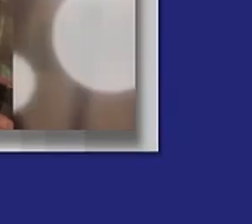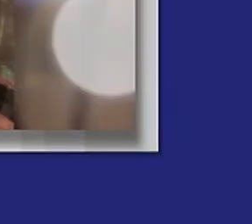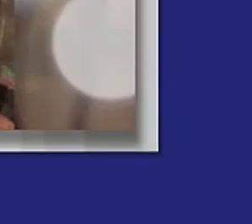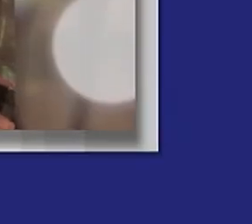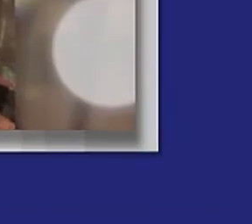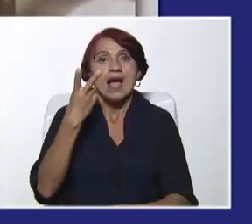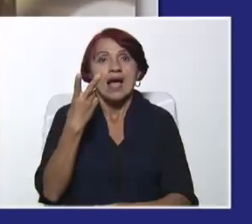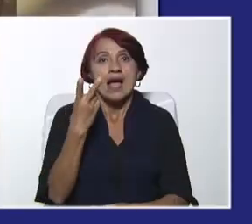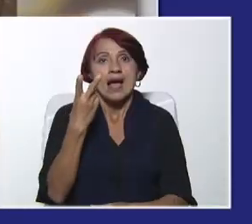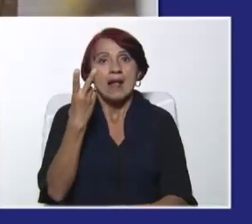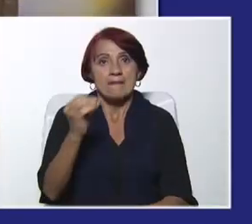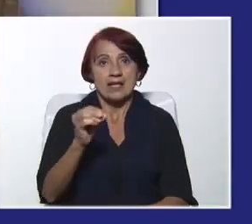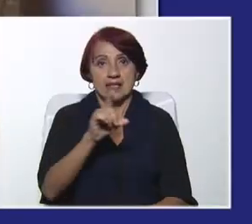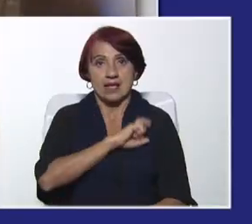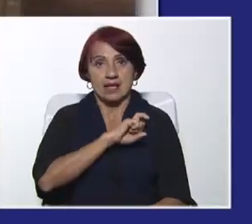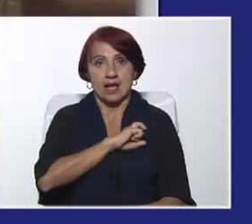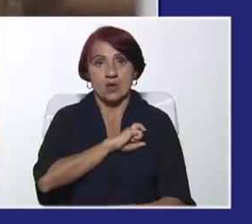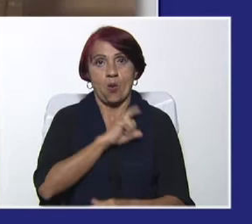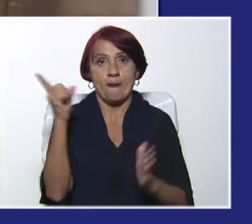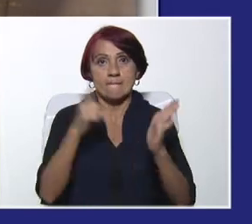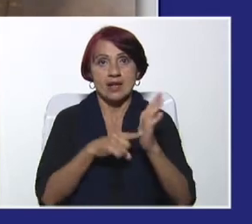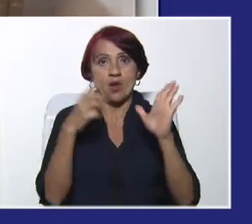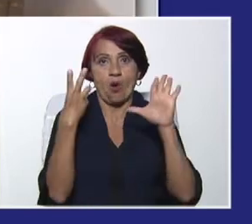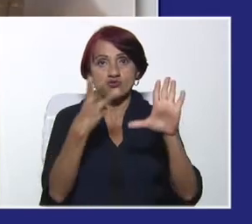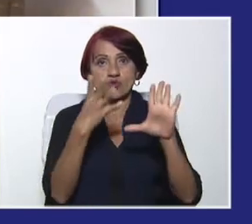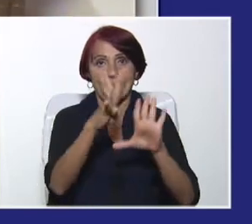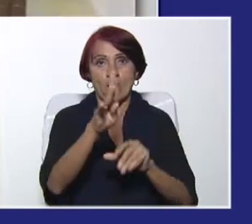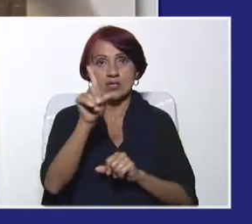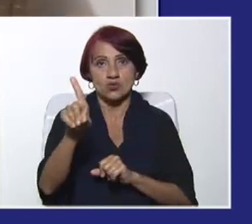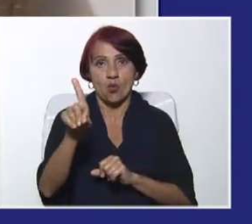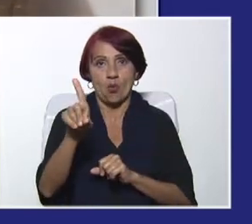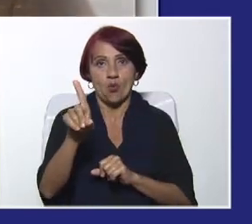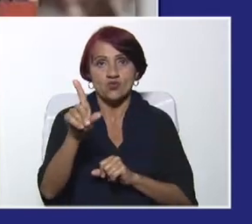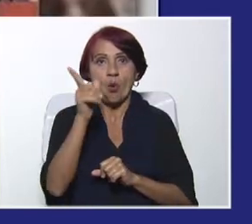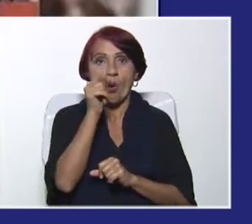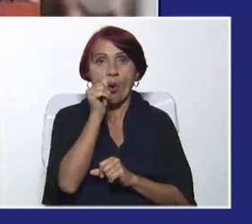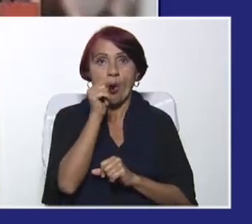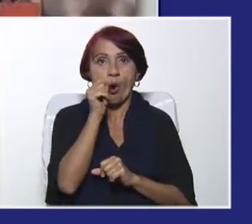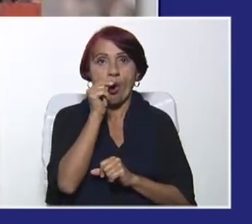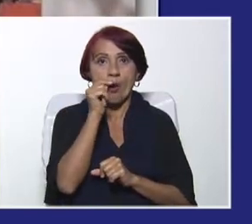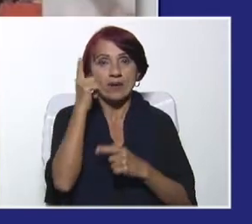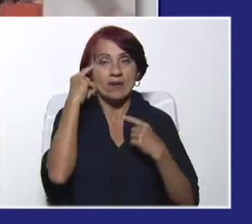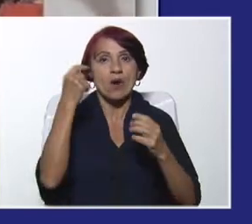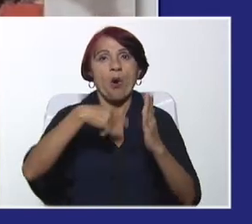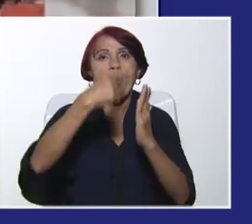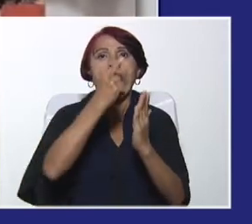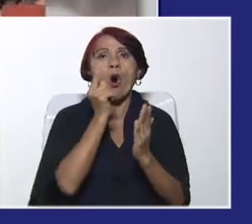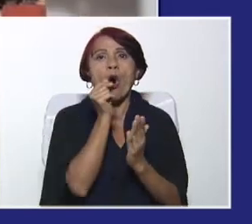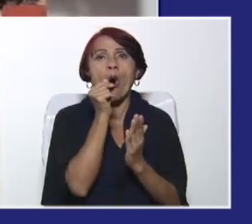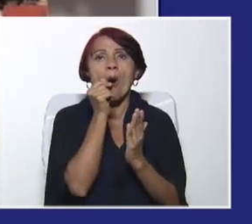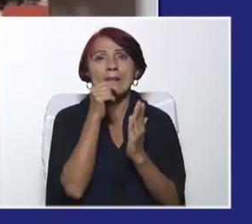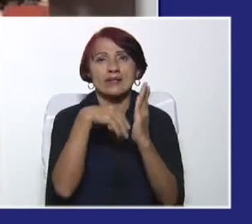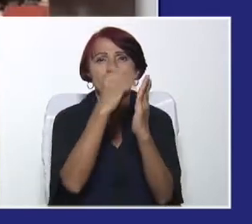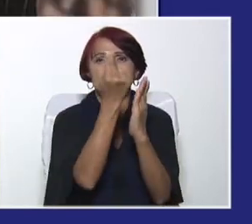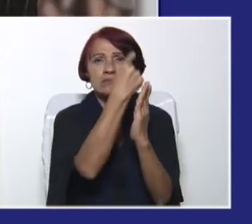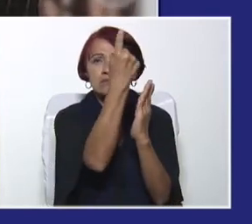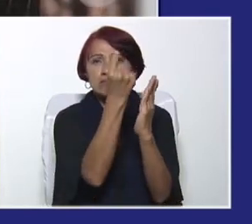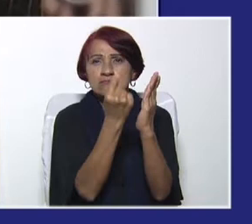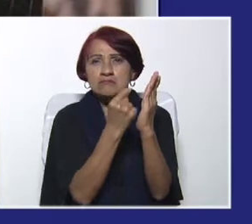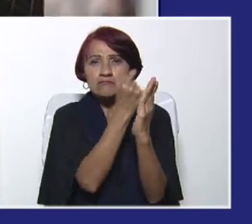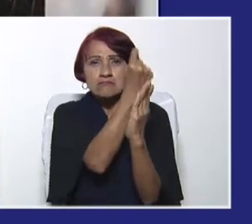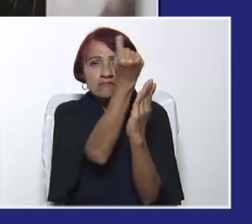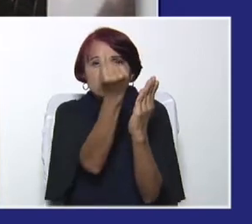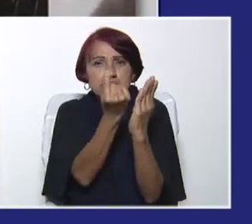El 20 de enero de 1841 fallece en Caracas Juan Lobera. Fue un pintor venezolano de inicios del siglo